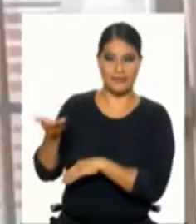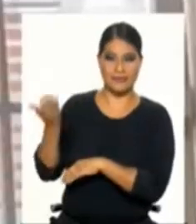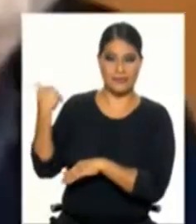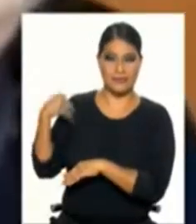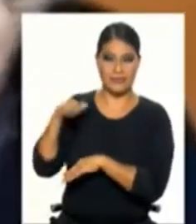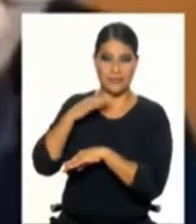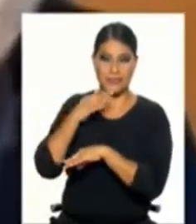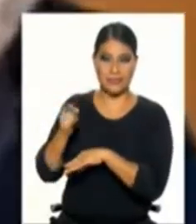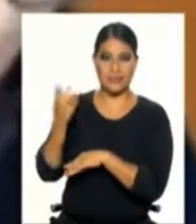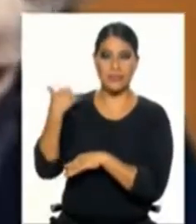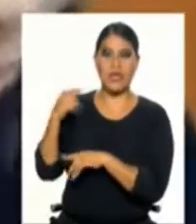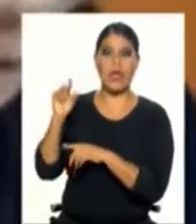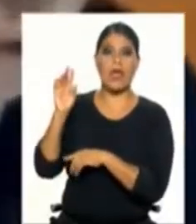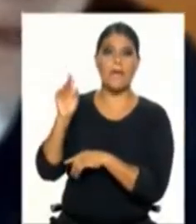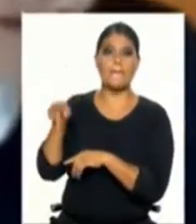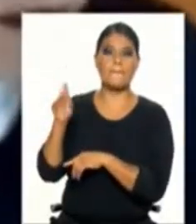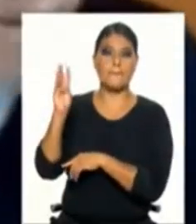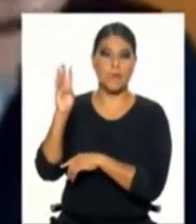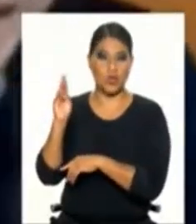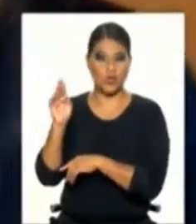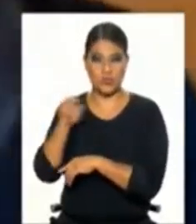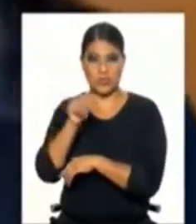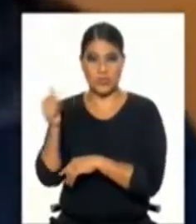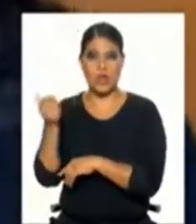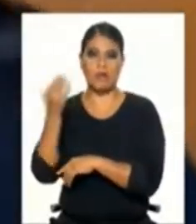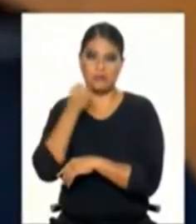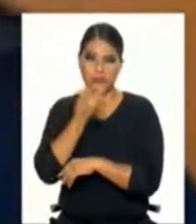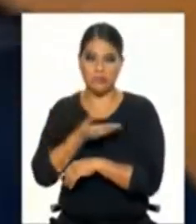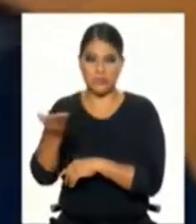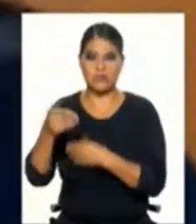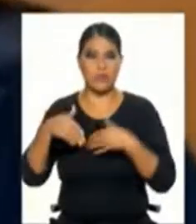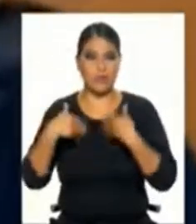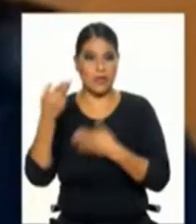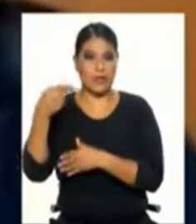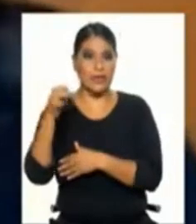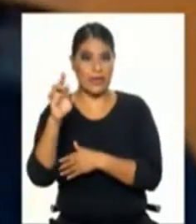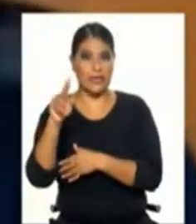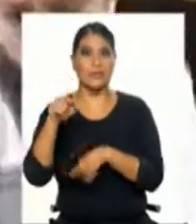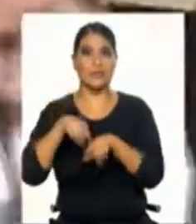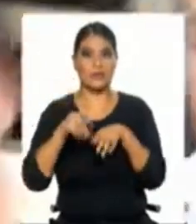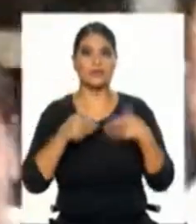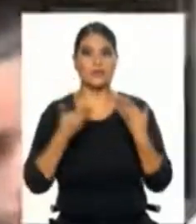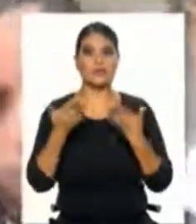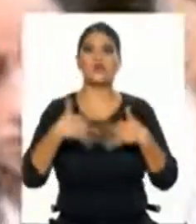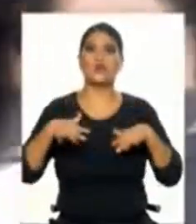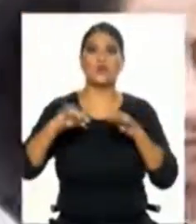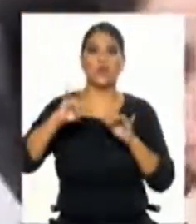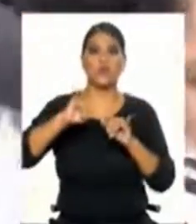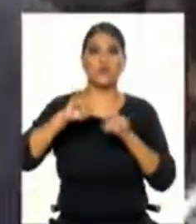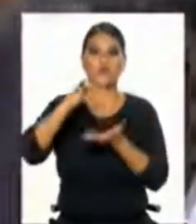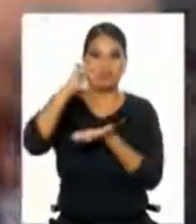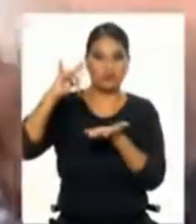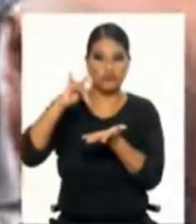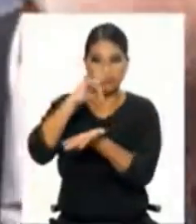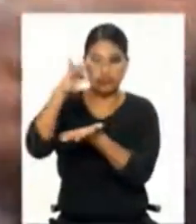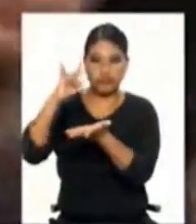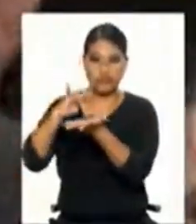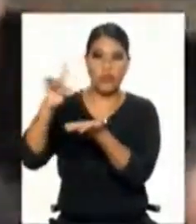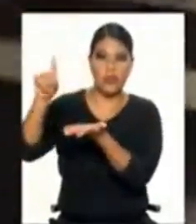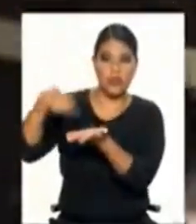Hola amigos de Publicontadores, el día de hoy te daremos a conocer que quien hizo noticia también fue la ex primera